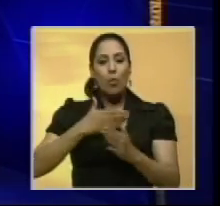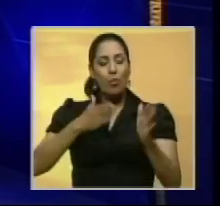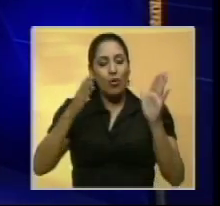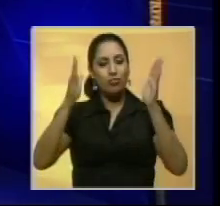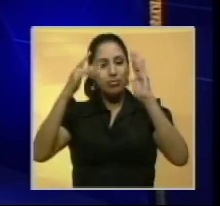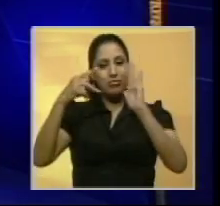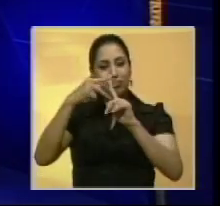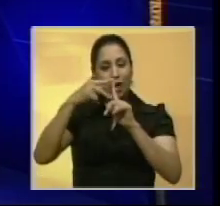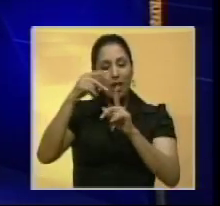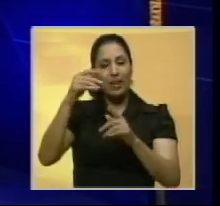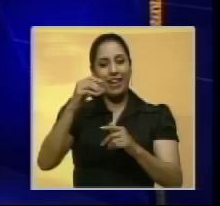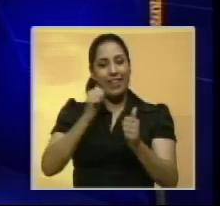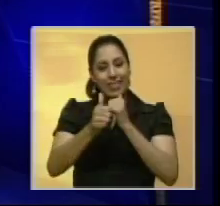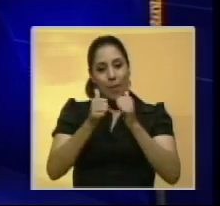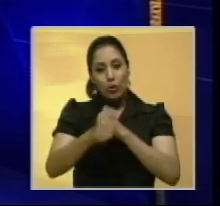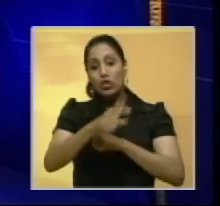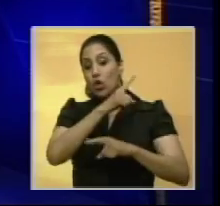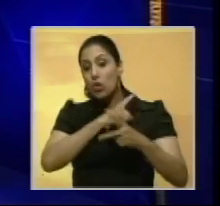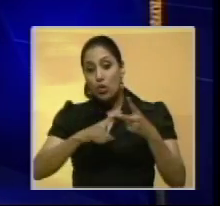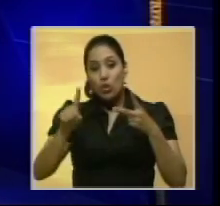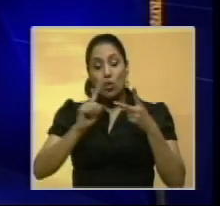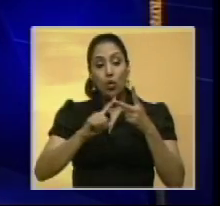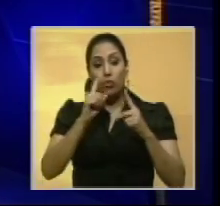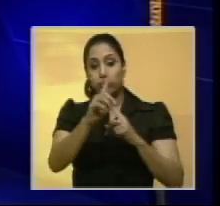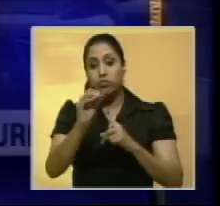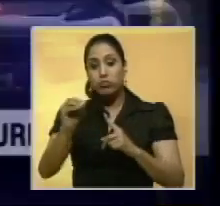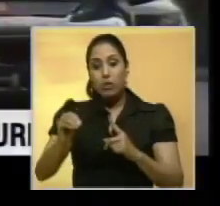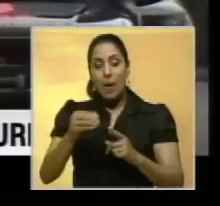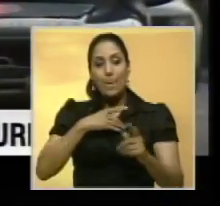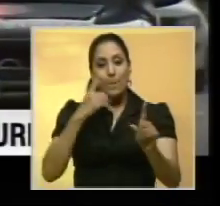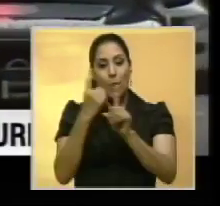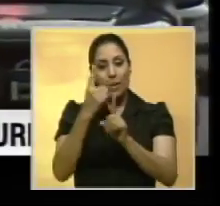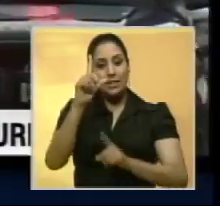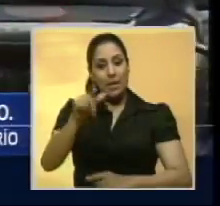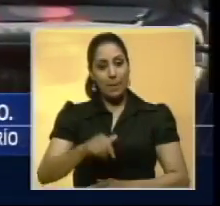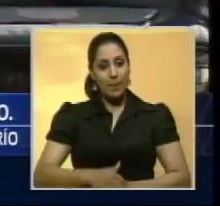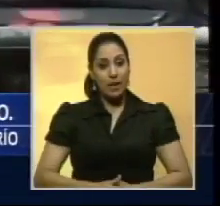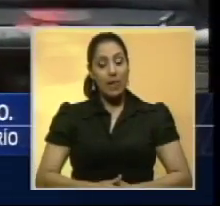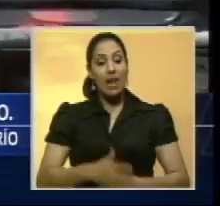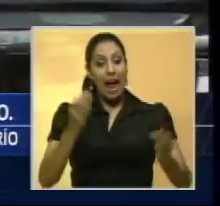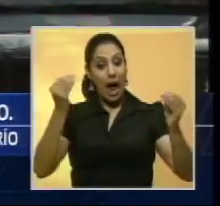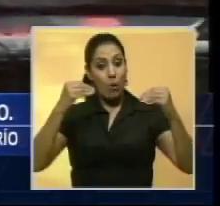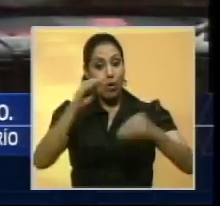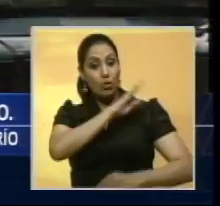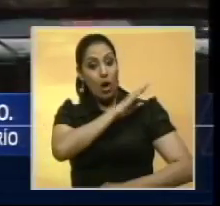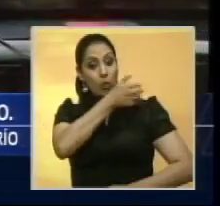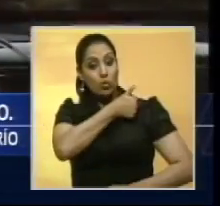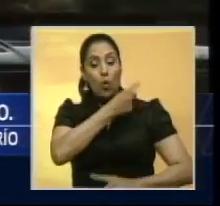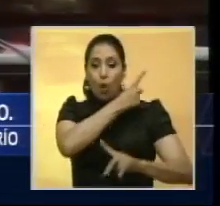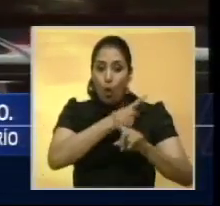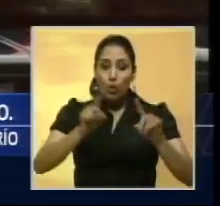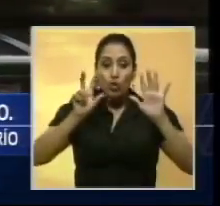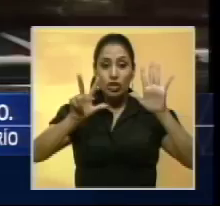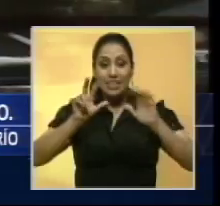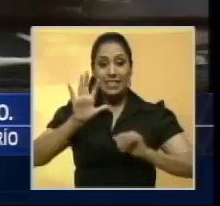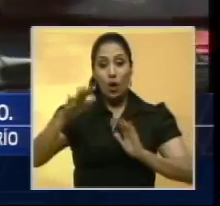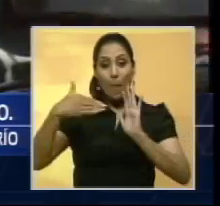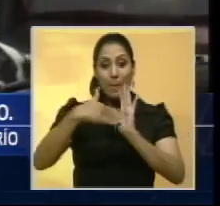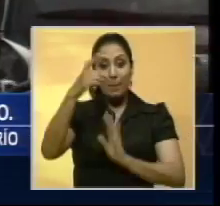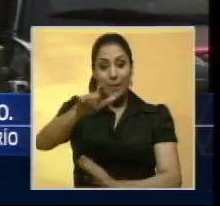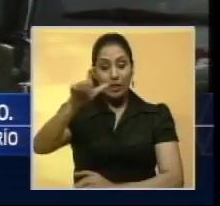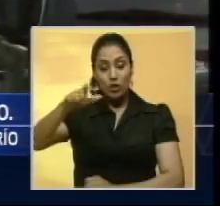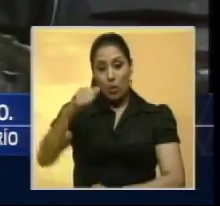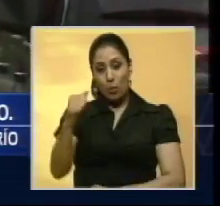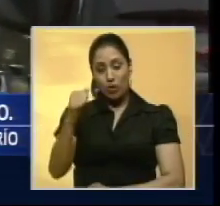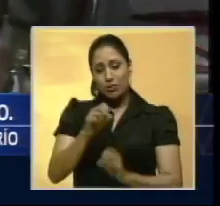Olímpica y los distritos olímpicos donde están ubicadas las sedes de las competencias. De acuerdo con las autoridades, otros 85.000 funcionarios